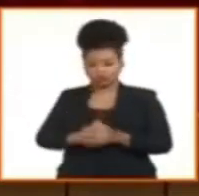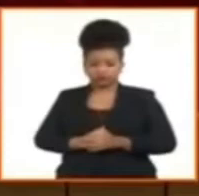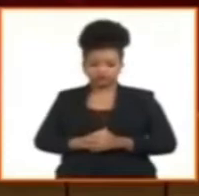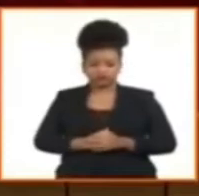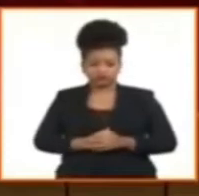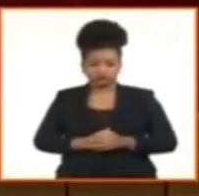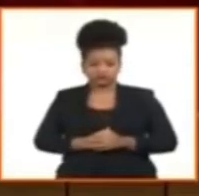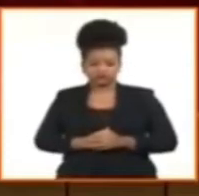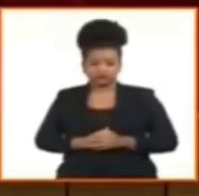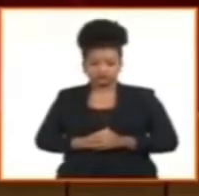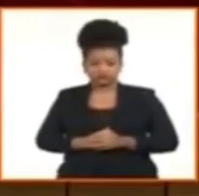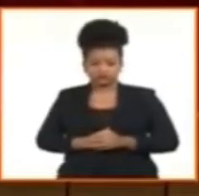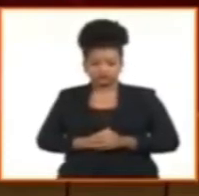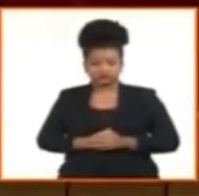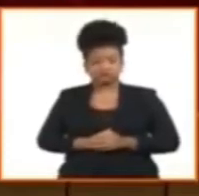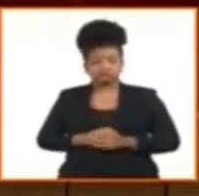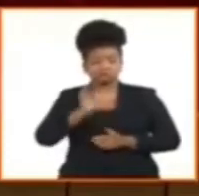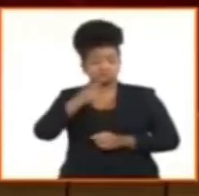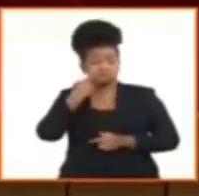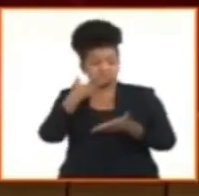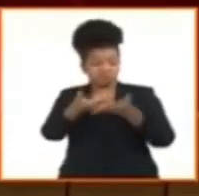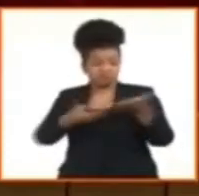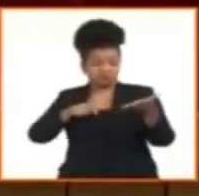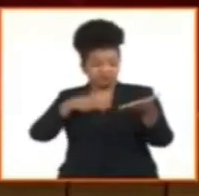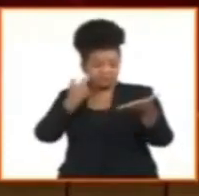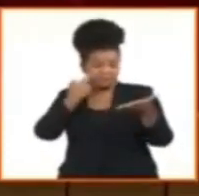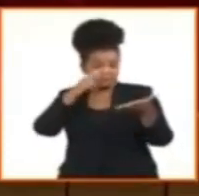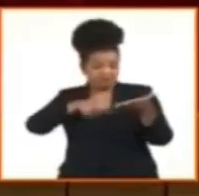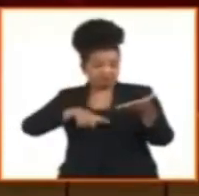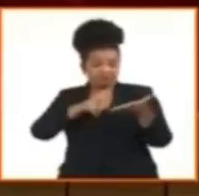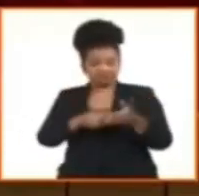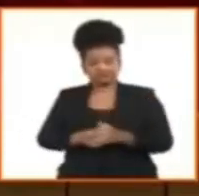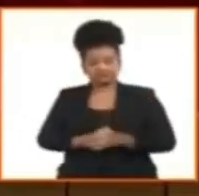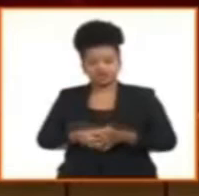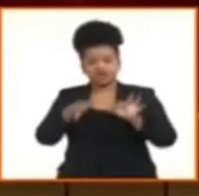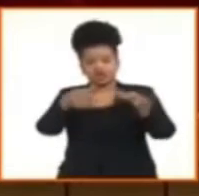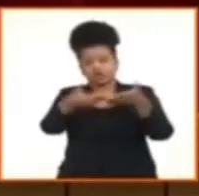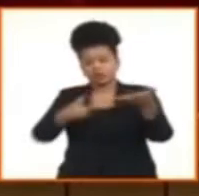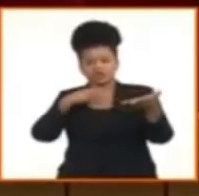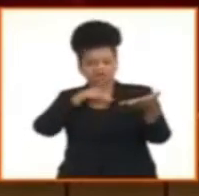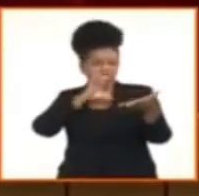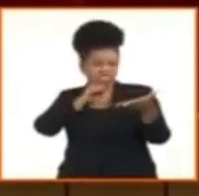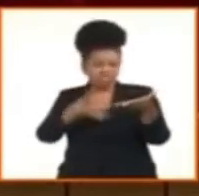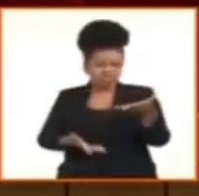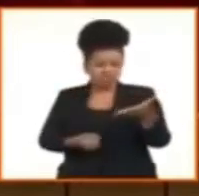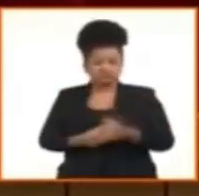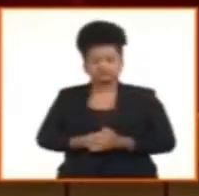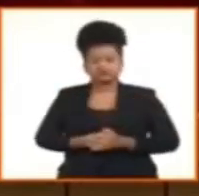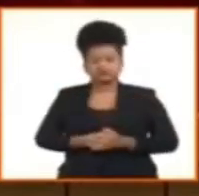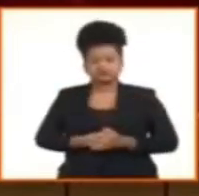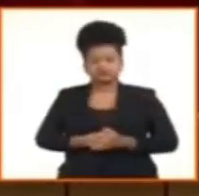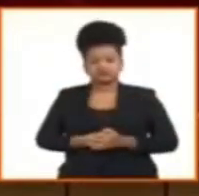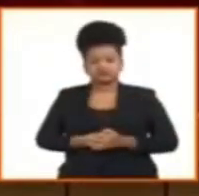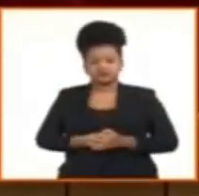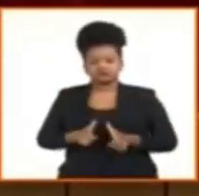perversidad que hay en este documento. Ese documento define lo siguiente: la mayoría de los cubanos apoyan